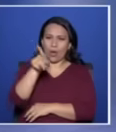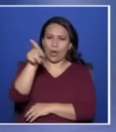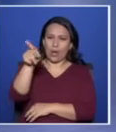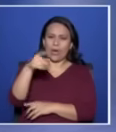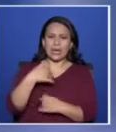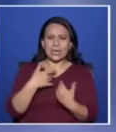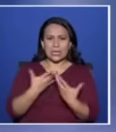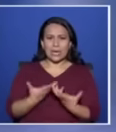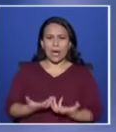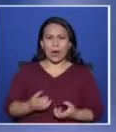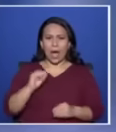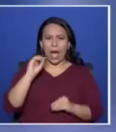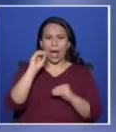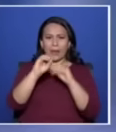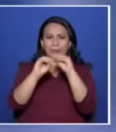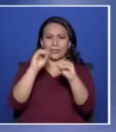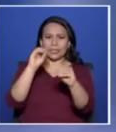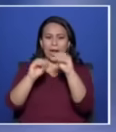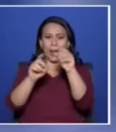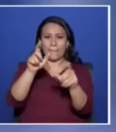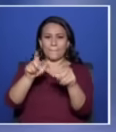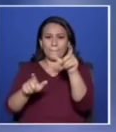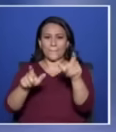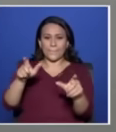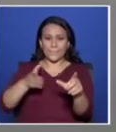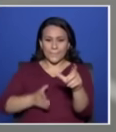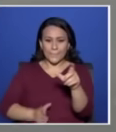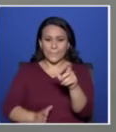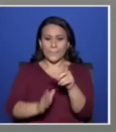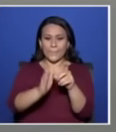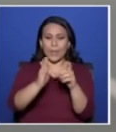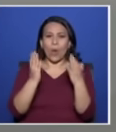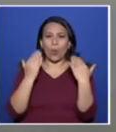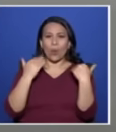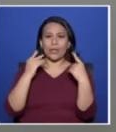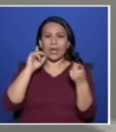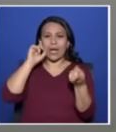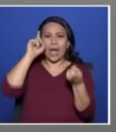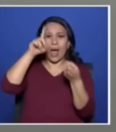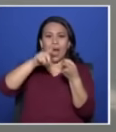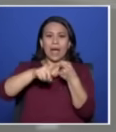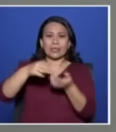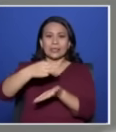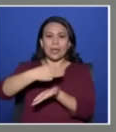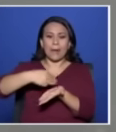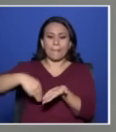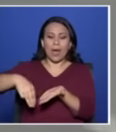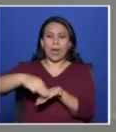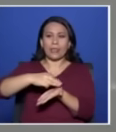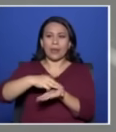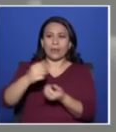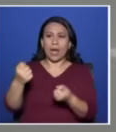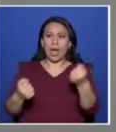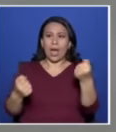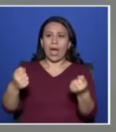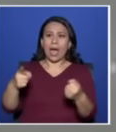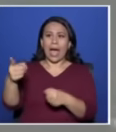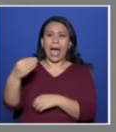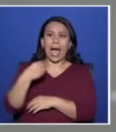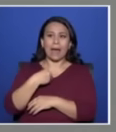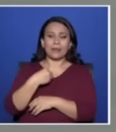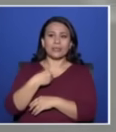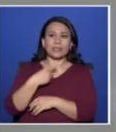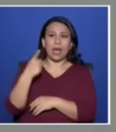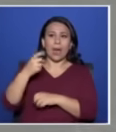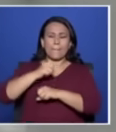queremos alertar a las personas que transitan de Guayaquil hacia la provincia de Manabí. Conductores nos están reportando